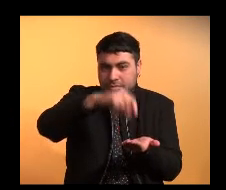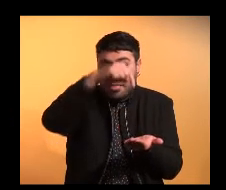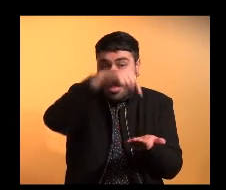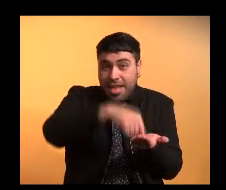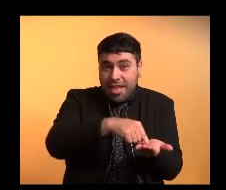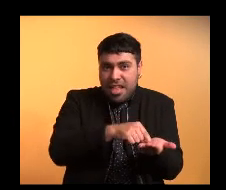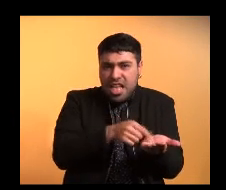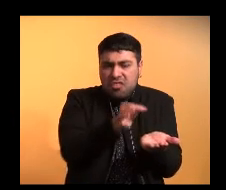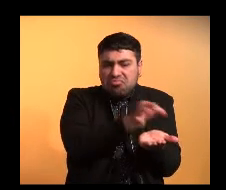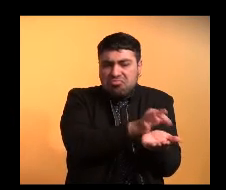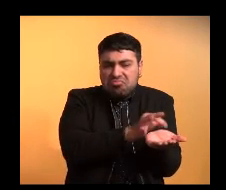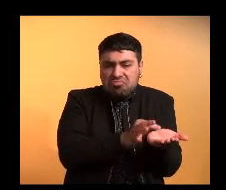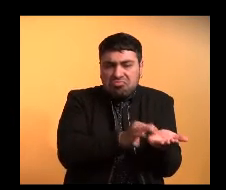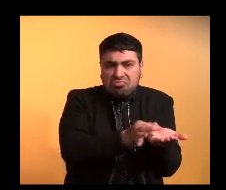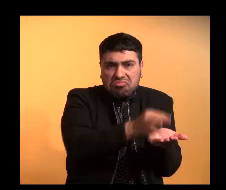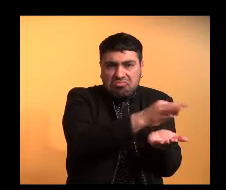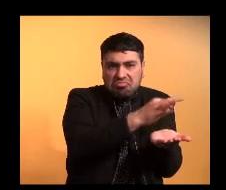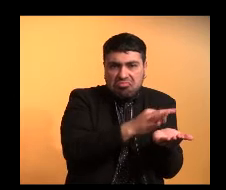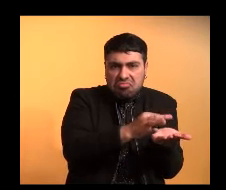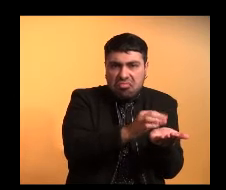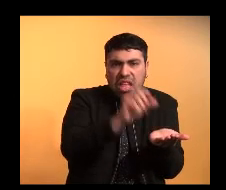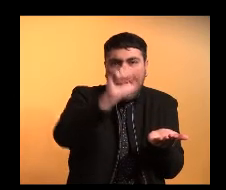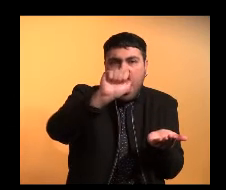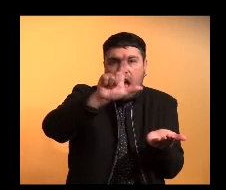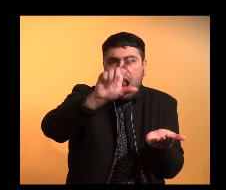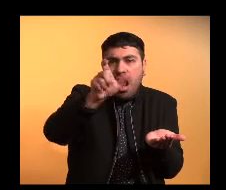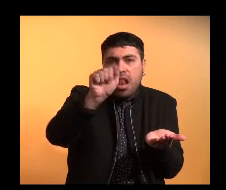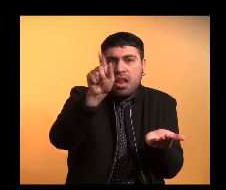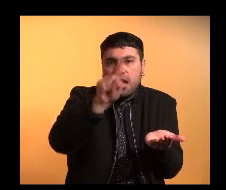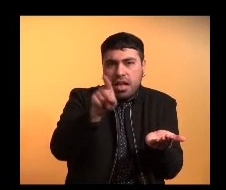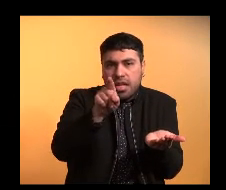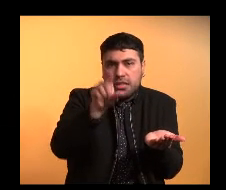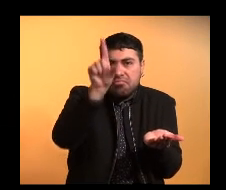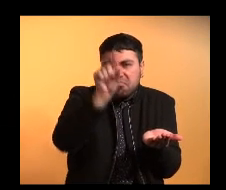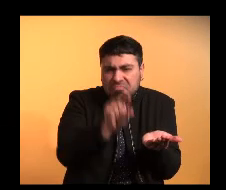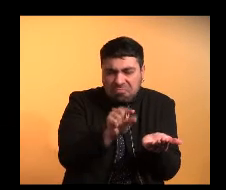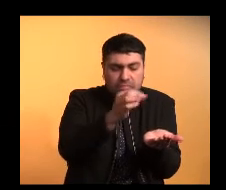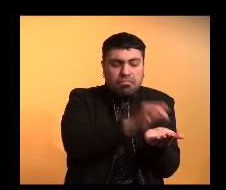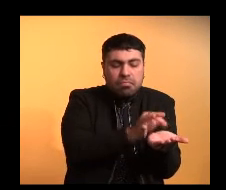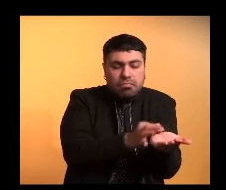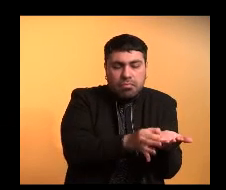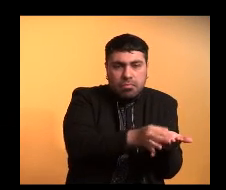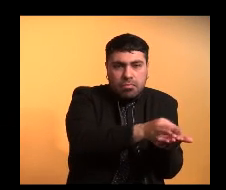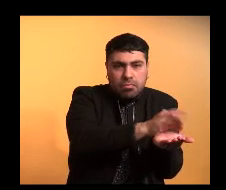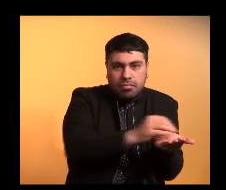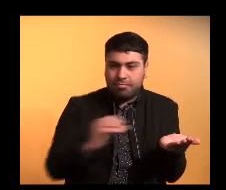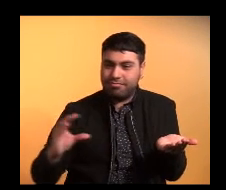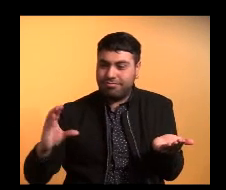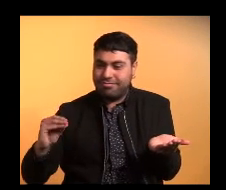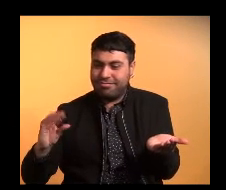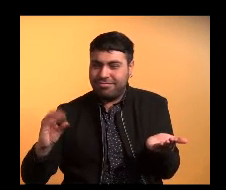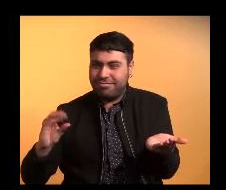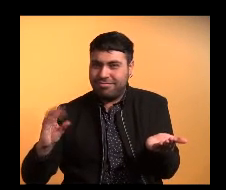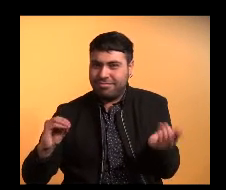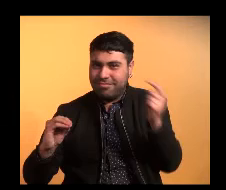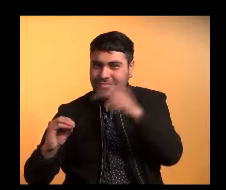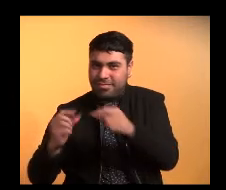pequeñas microalgas y también los estadios pequeños de las algas grandes también. Entonces son